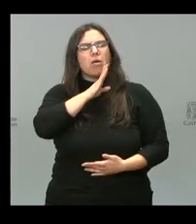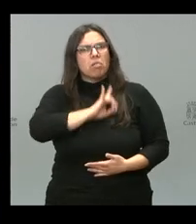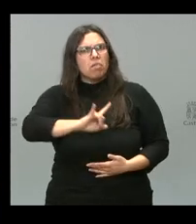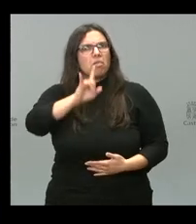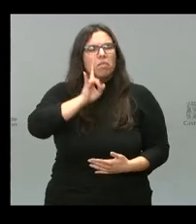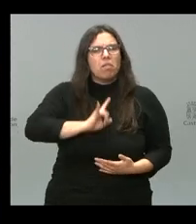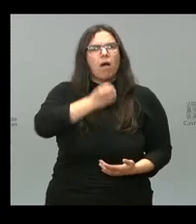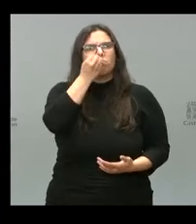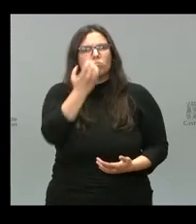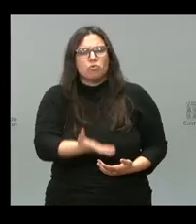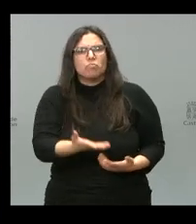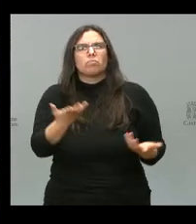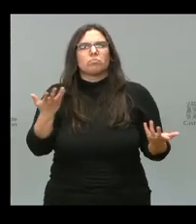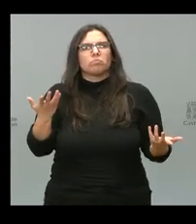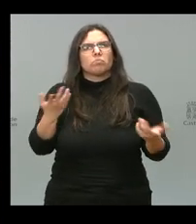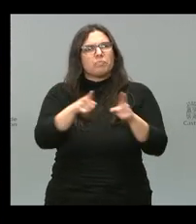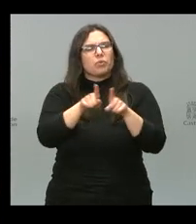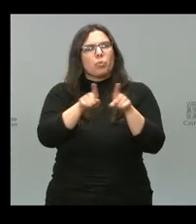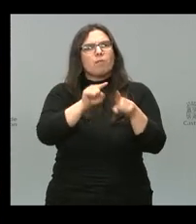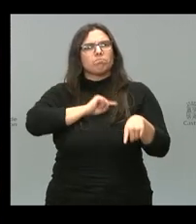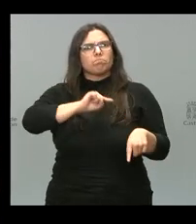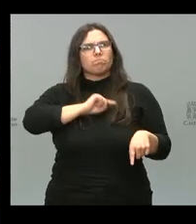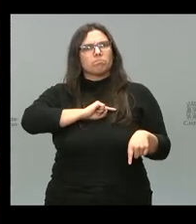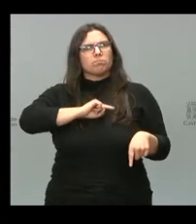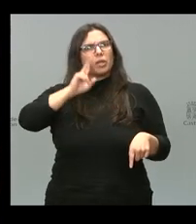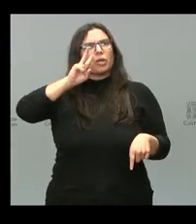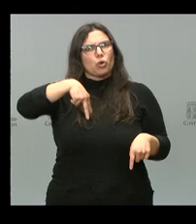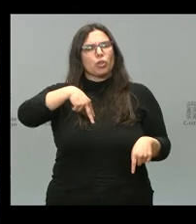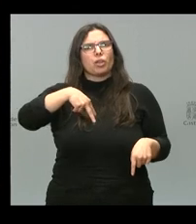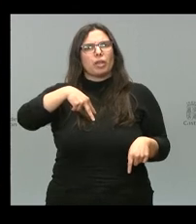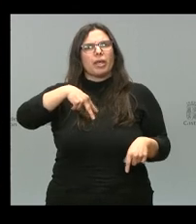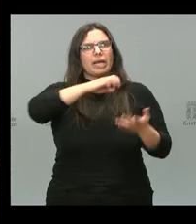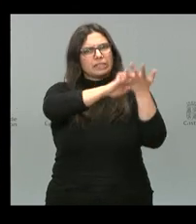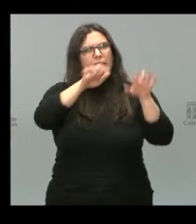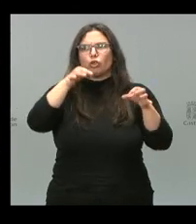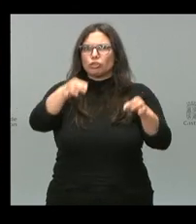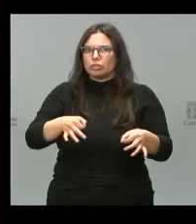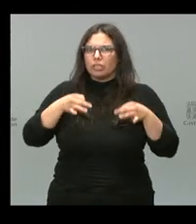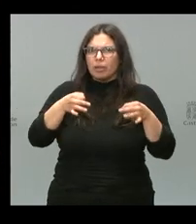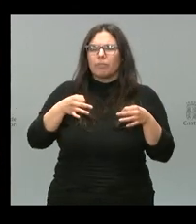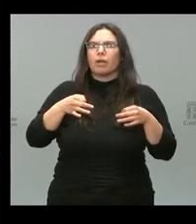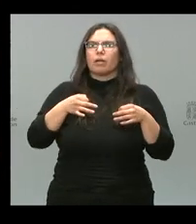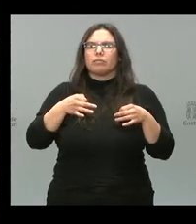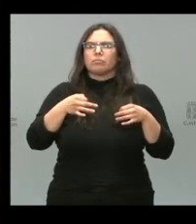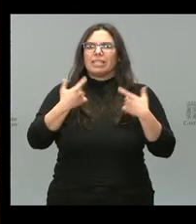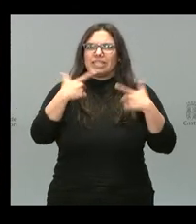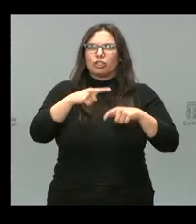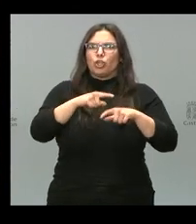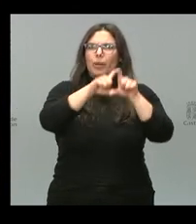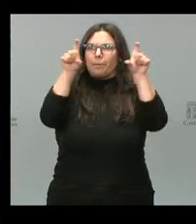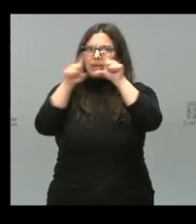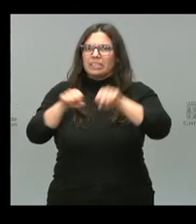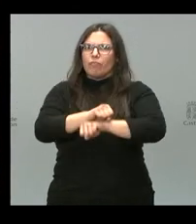con y con un sentimiento de reconocimiento de Castilla y león de la fortaleza del sector